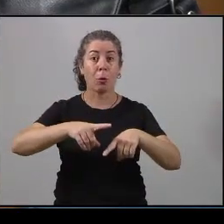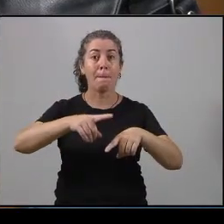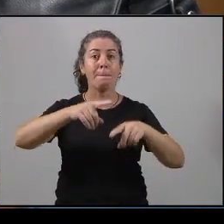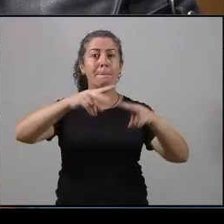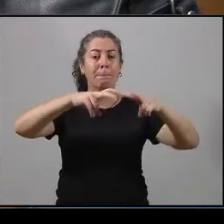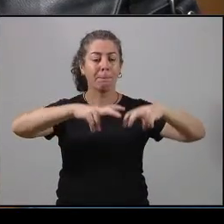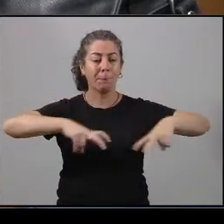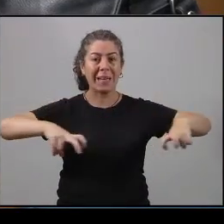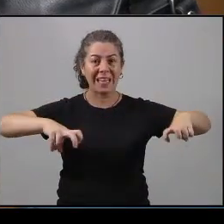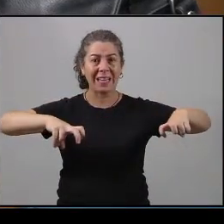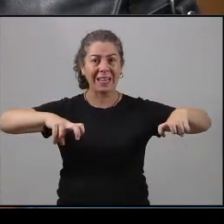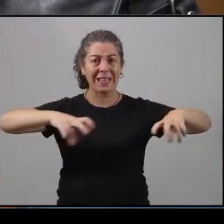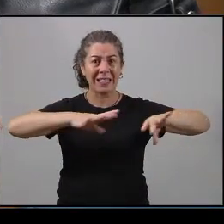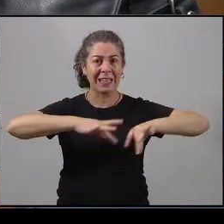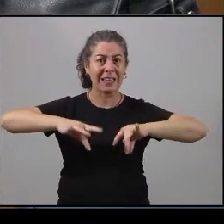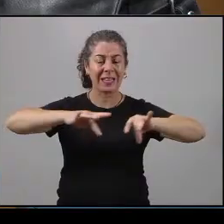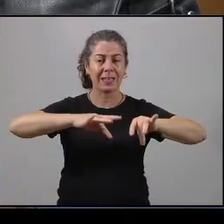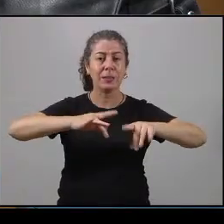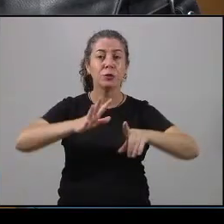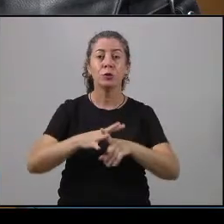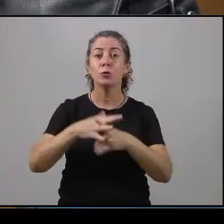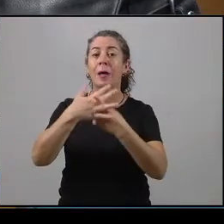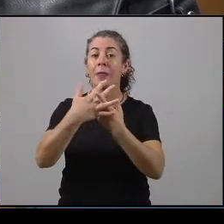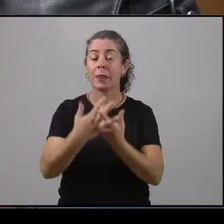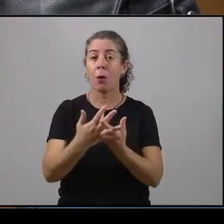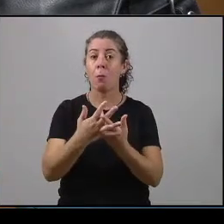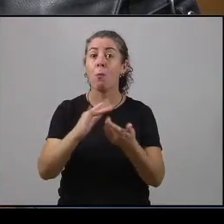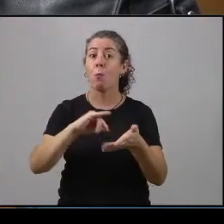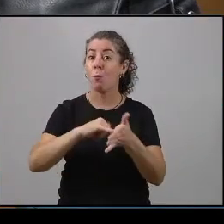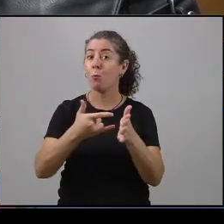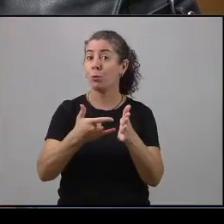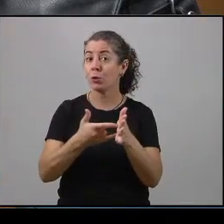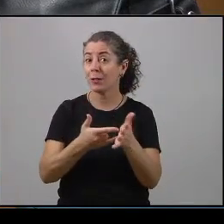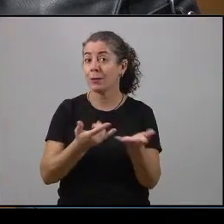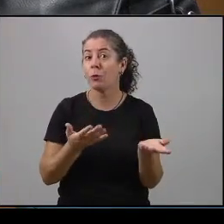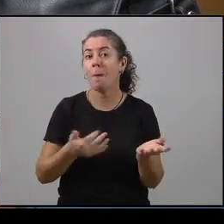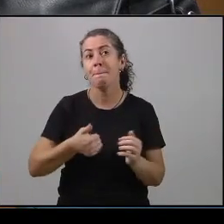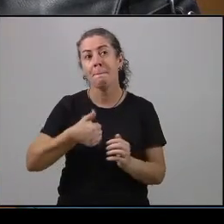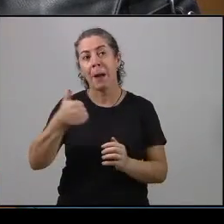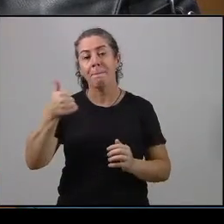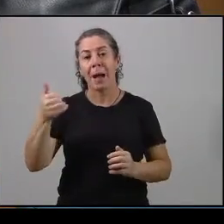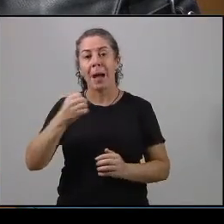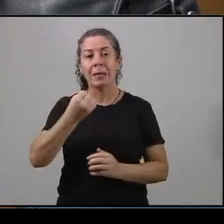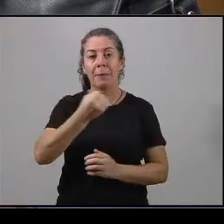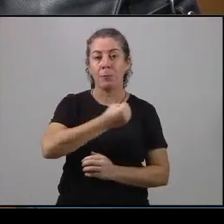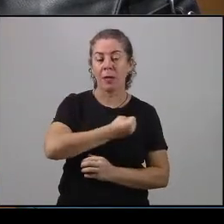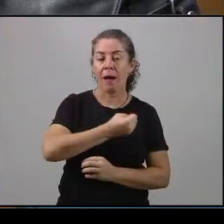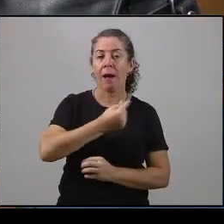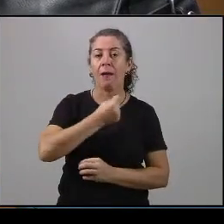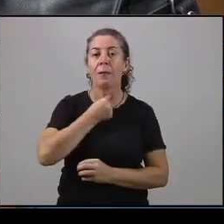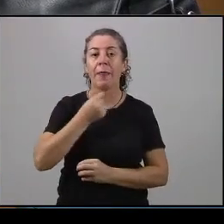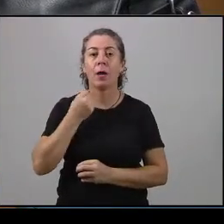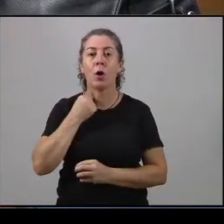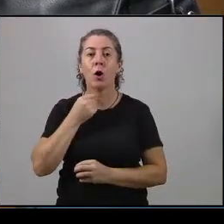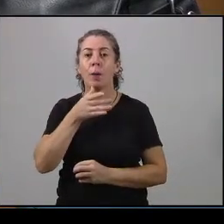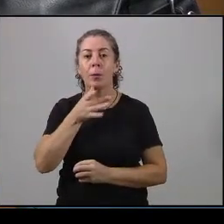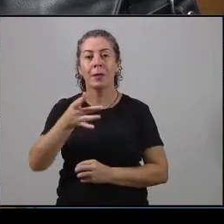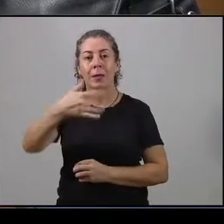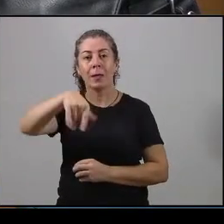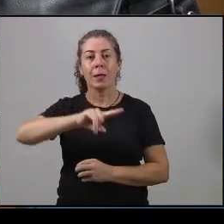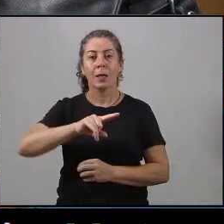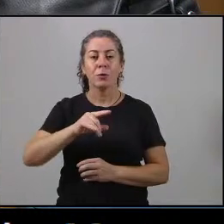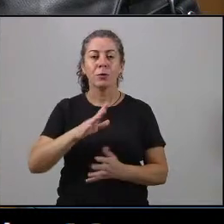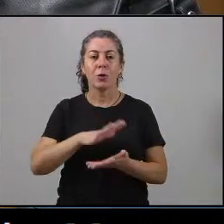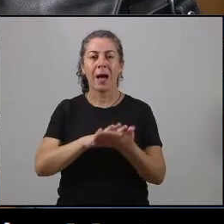claro, la situación en la cual se quedarían esos proyectos, sobre todo Navalmoral, Badajoz, que dependían un poco del litio de esa